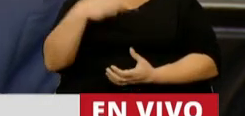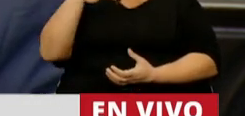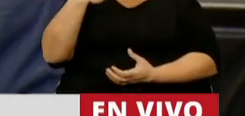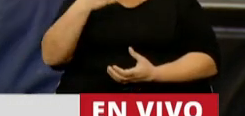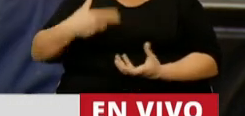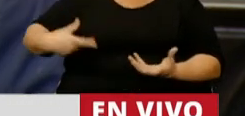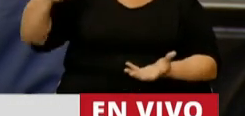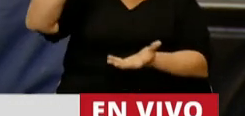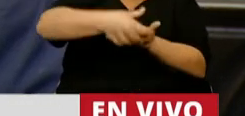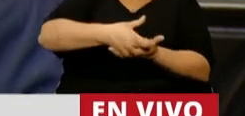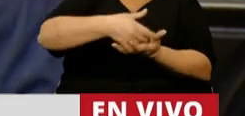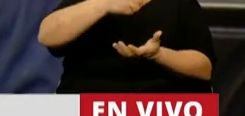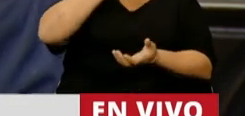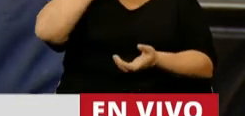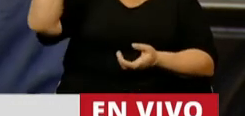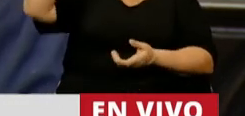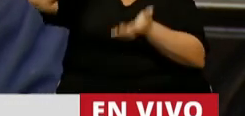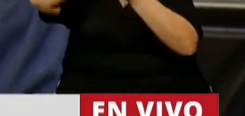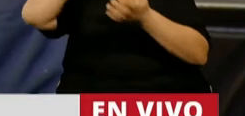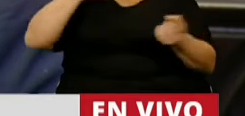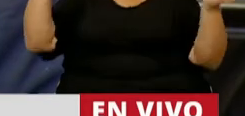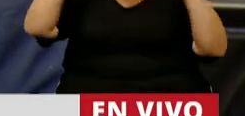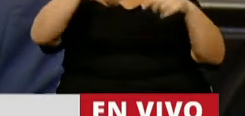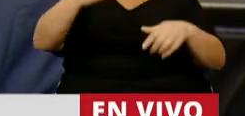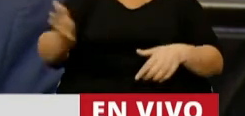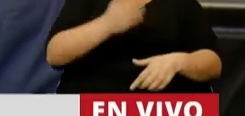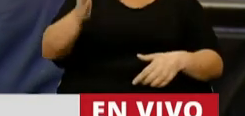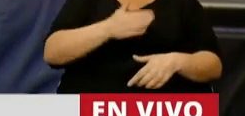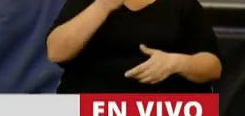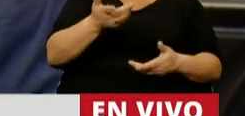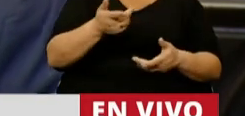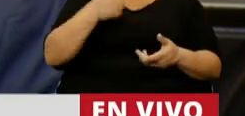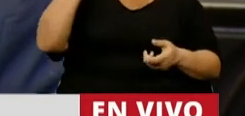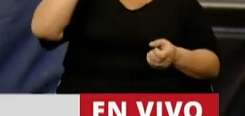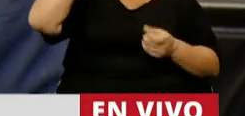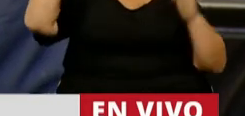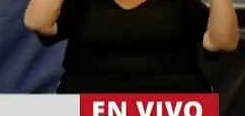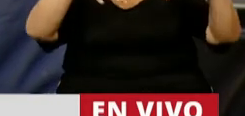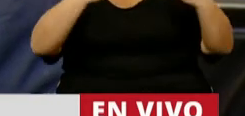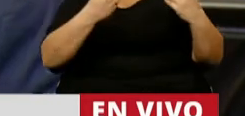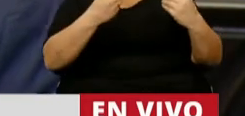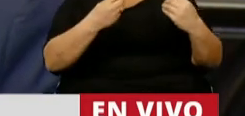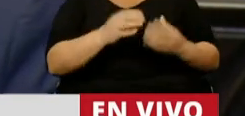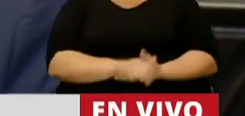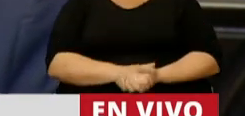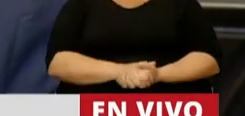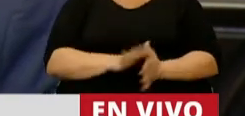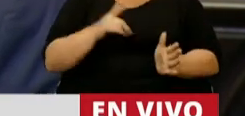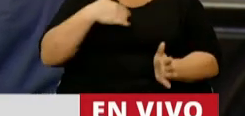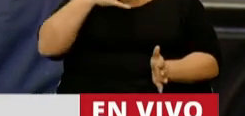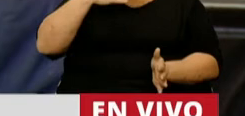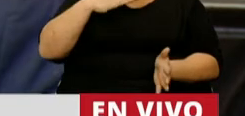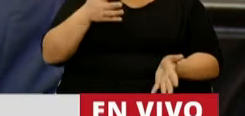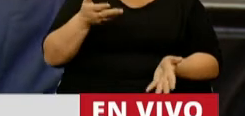sus recursos, aquellos que quieren venir a producir, lo que deben estar pensando, ¿no? Tal vez los